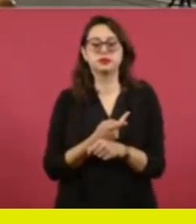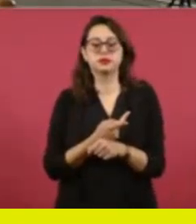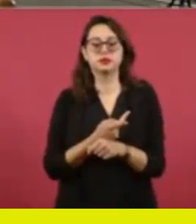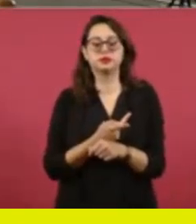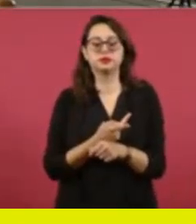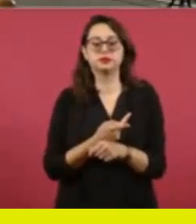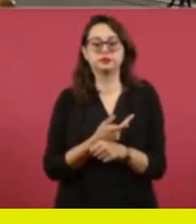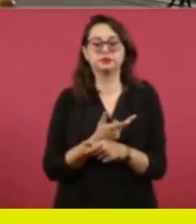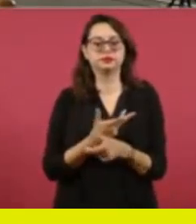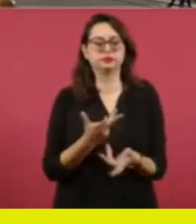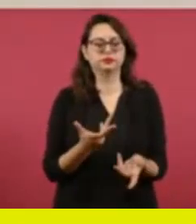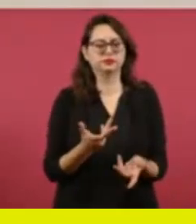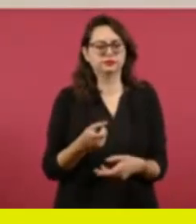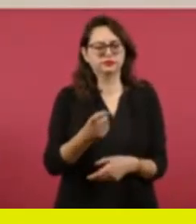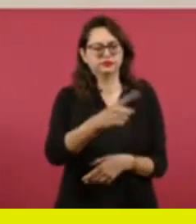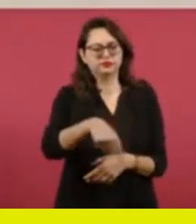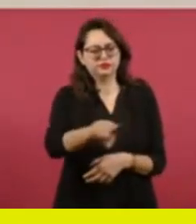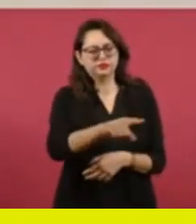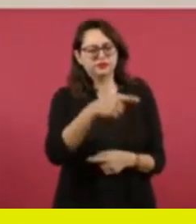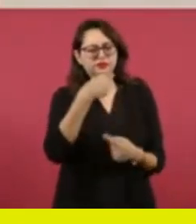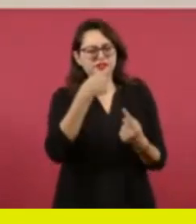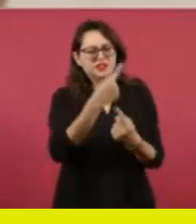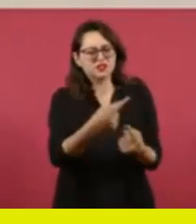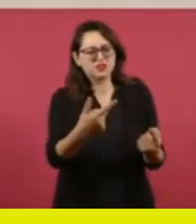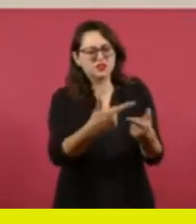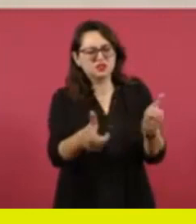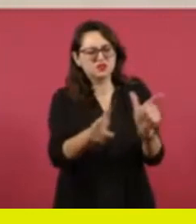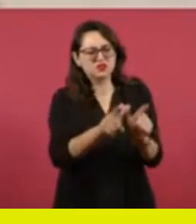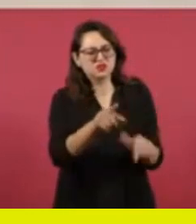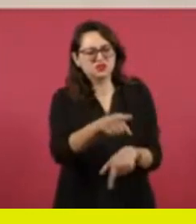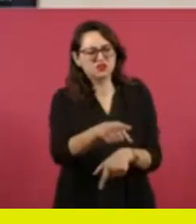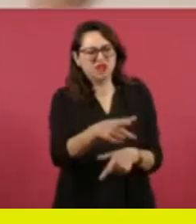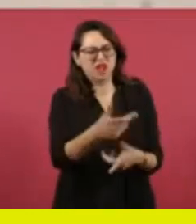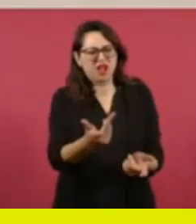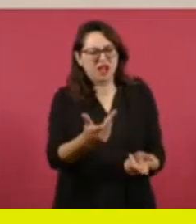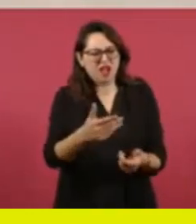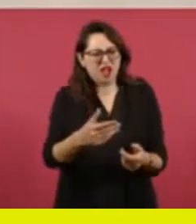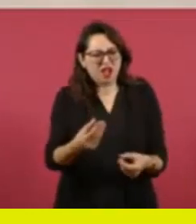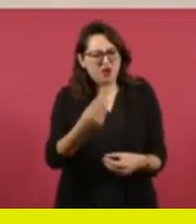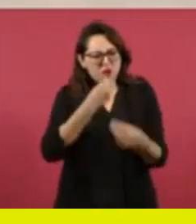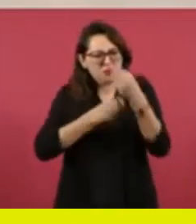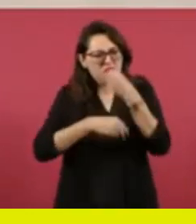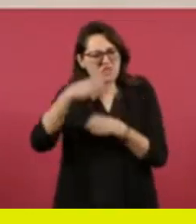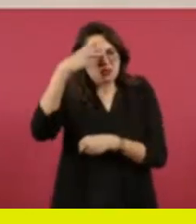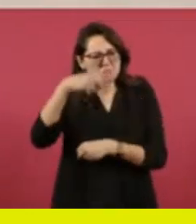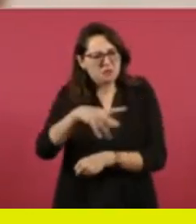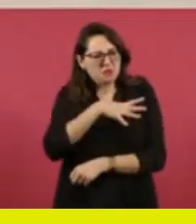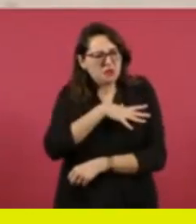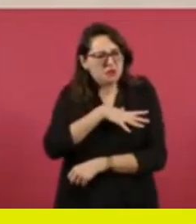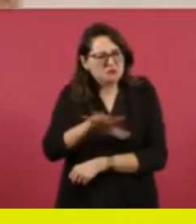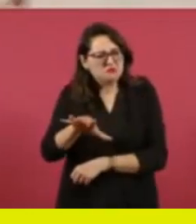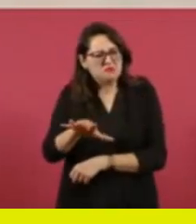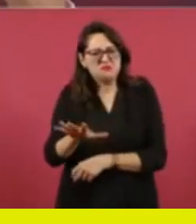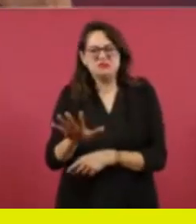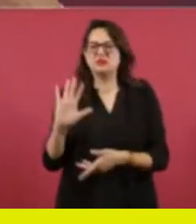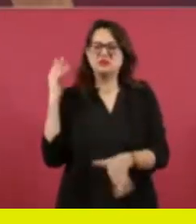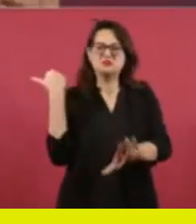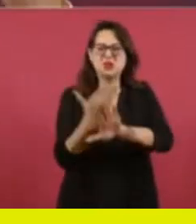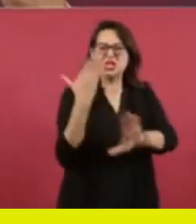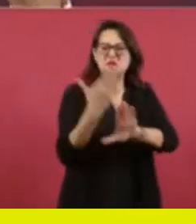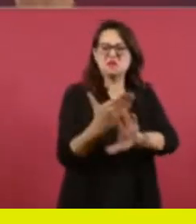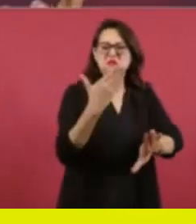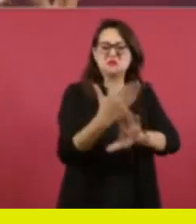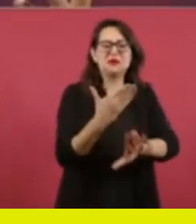que están cuestionando a este grupo es porque también falta información, y son gente también muy buena. Yo estoy seguro que van